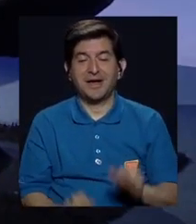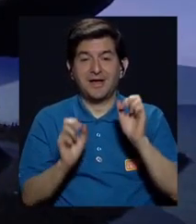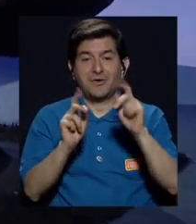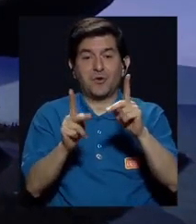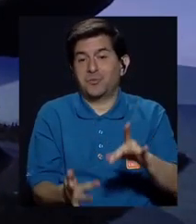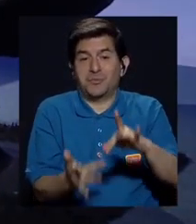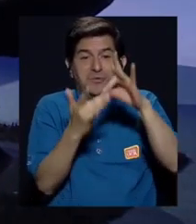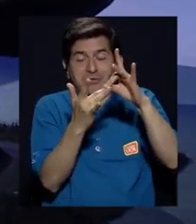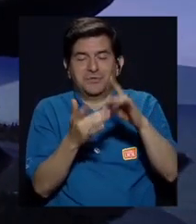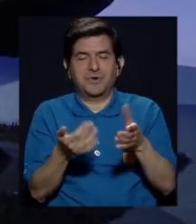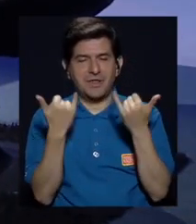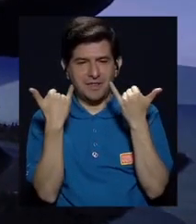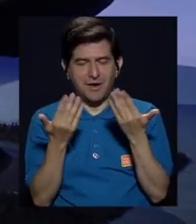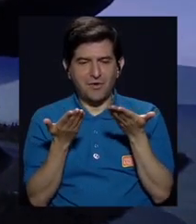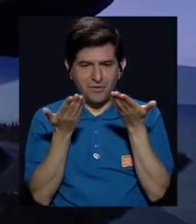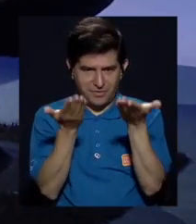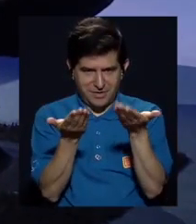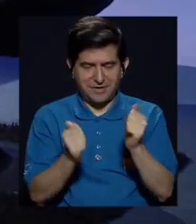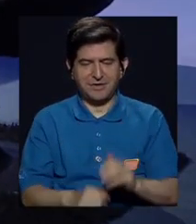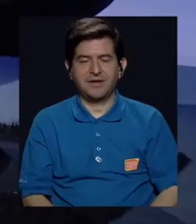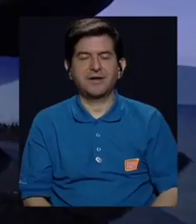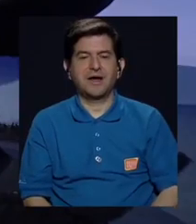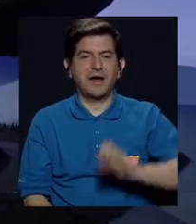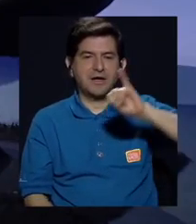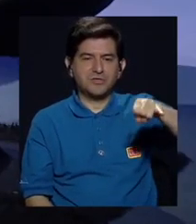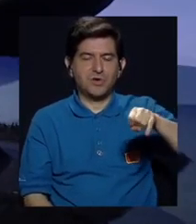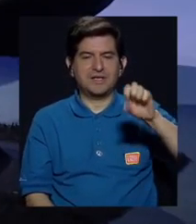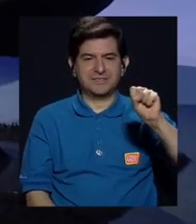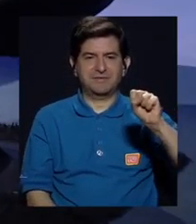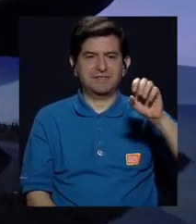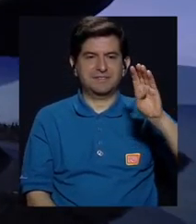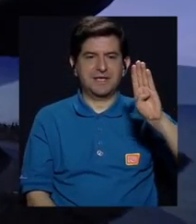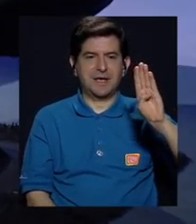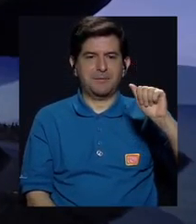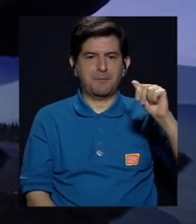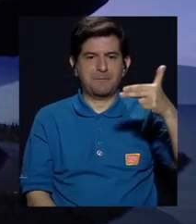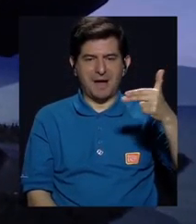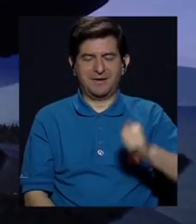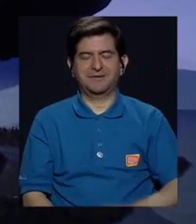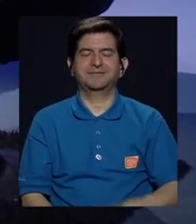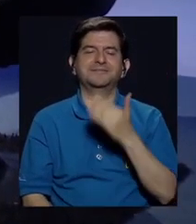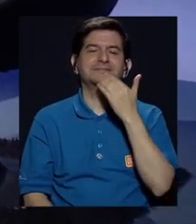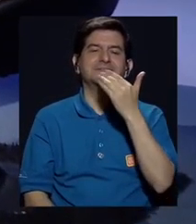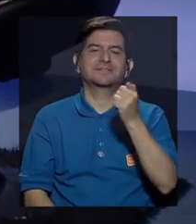que la dejo para que usted pueda interpretar a Johann Sebastian Bach. Gracias.